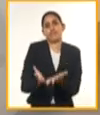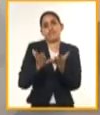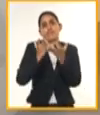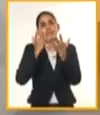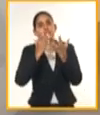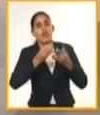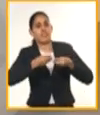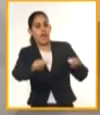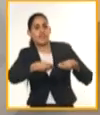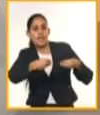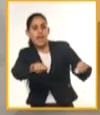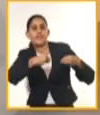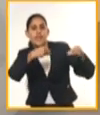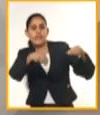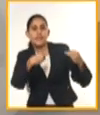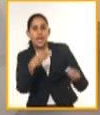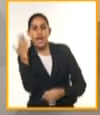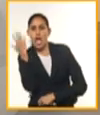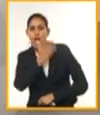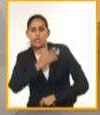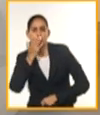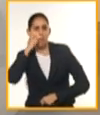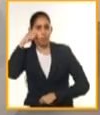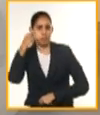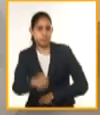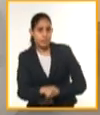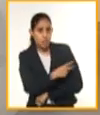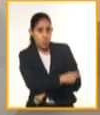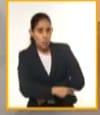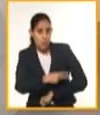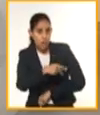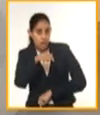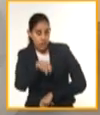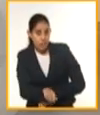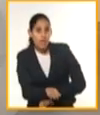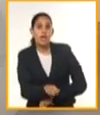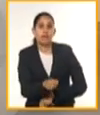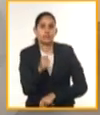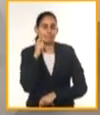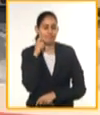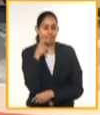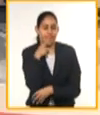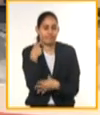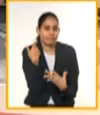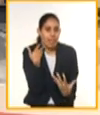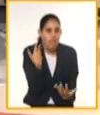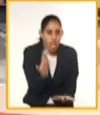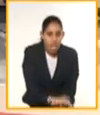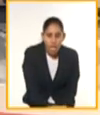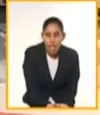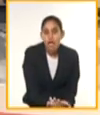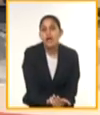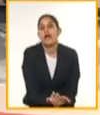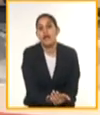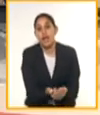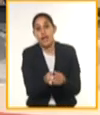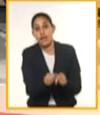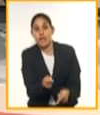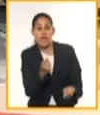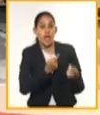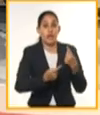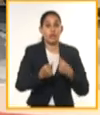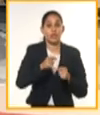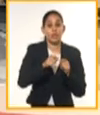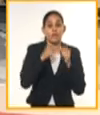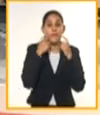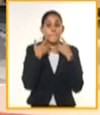para Ucrania. Exacto, él sí quedó que parecía que, tú dijiste atontado, yo decía Yo había dicho Lelo en el Mundo 2020 porque